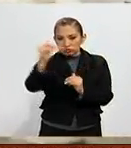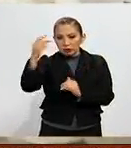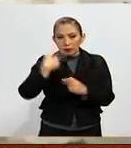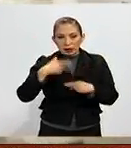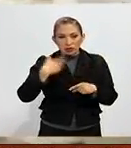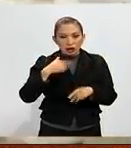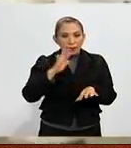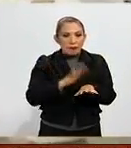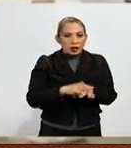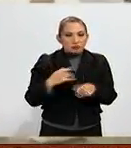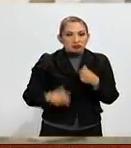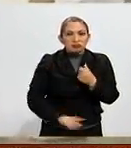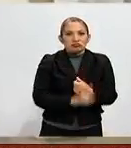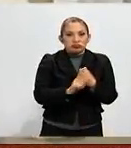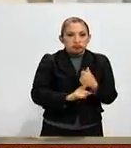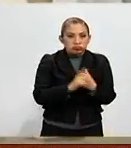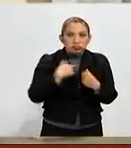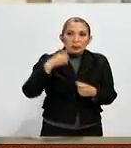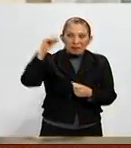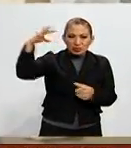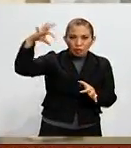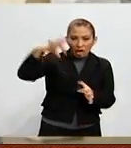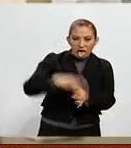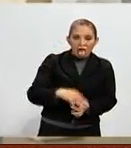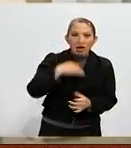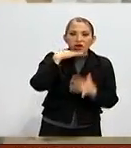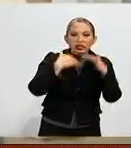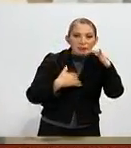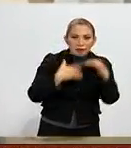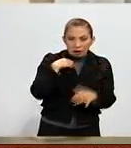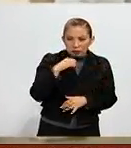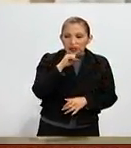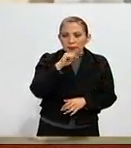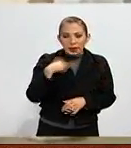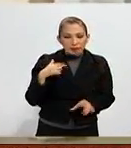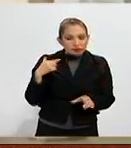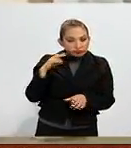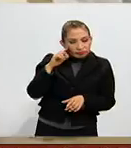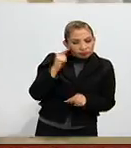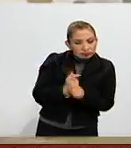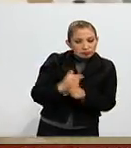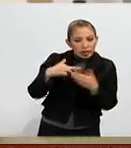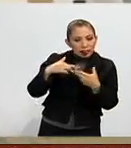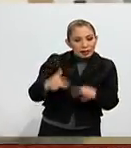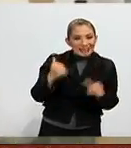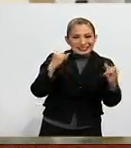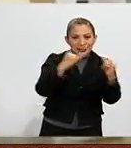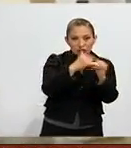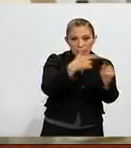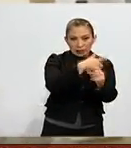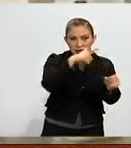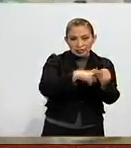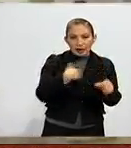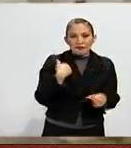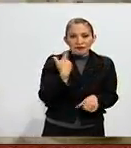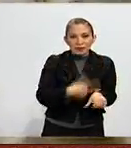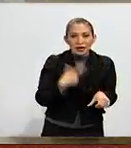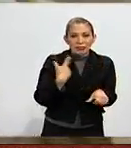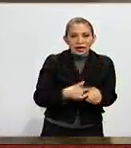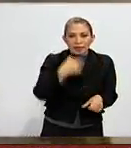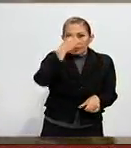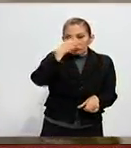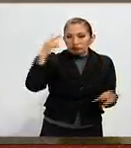de atención derivados del tema de la contaminación. Tenemos relación directa con el Instituto Nacional de Enfermedades